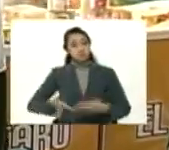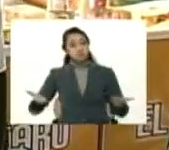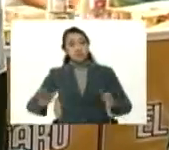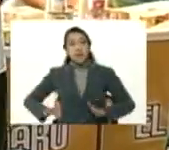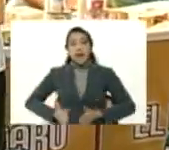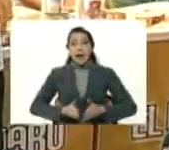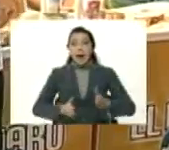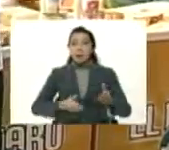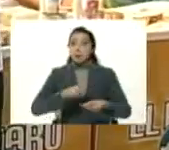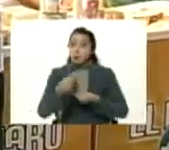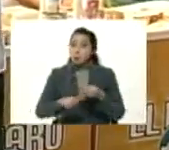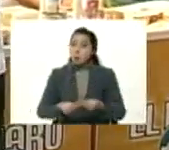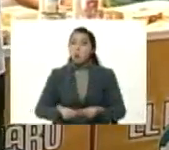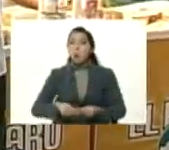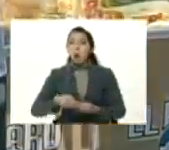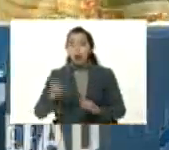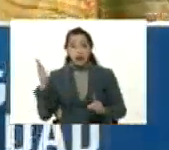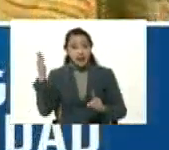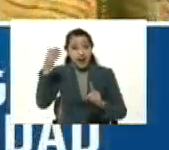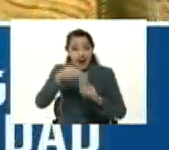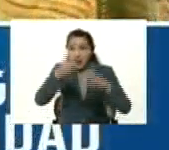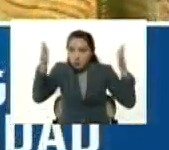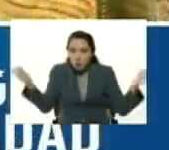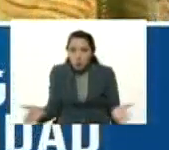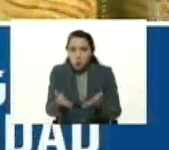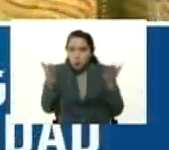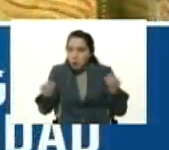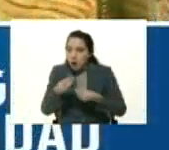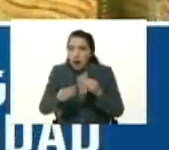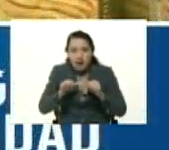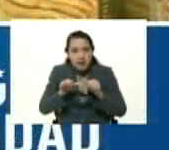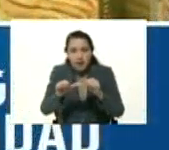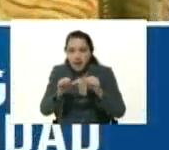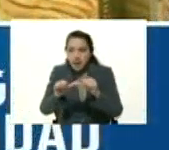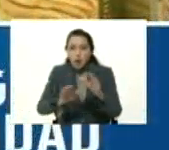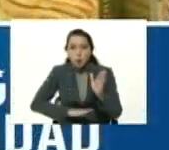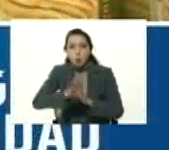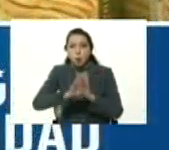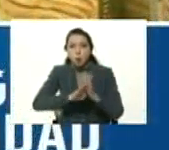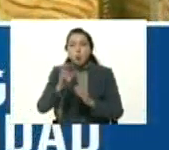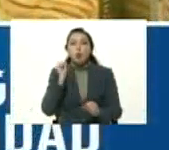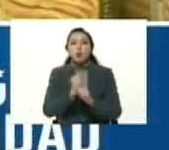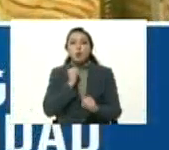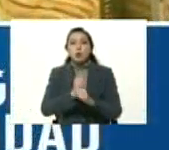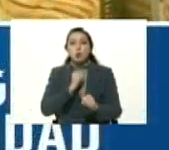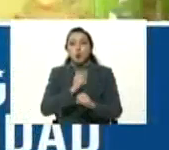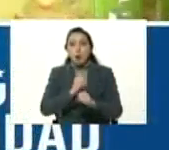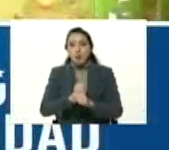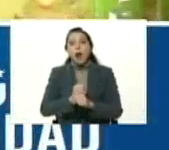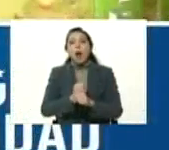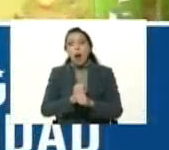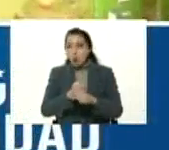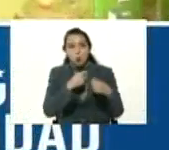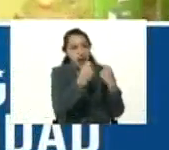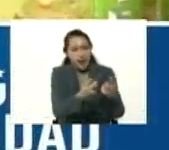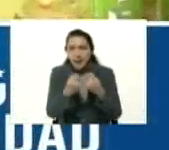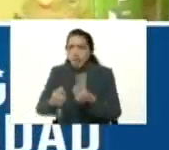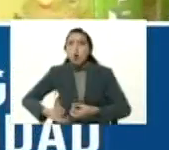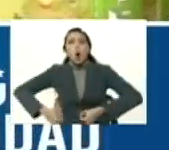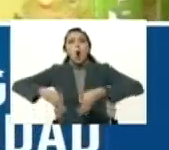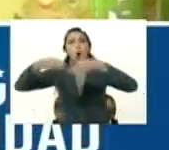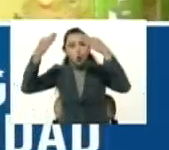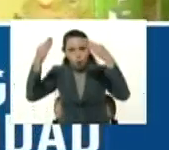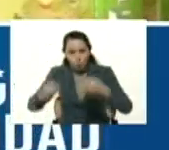El camino está señalado. Lo que hay que perseverar en el camino de la producción, del trabajo, de la distribución justa, del